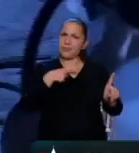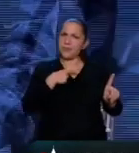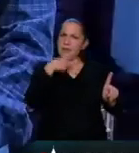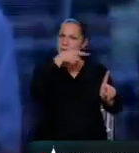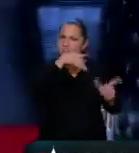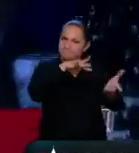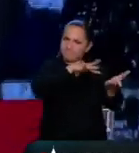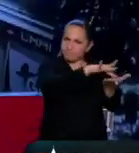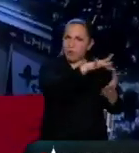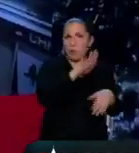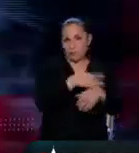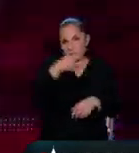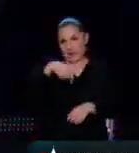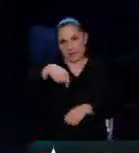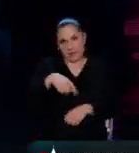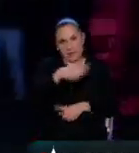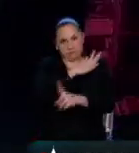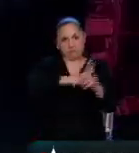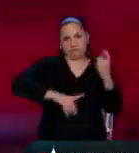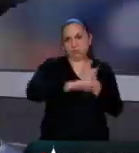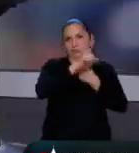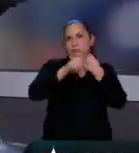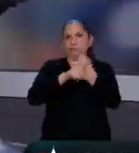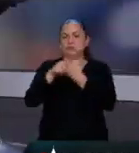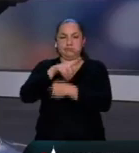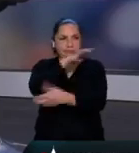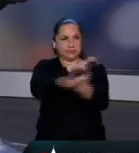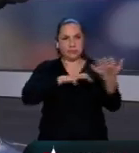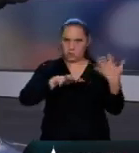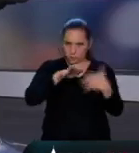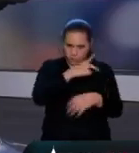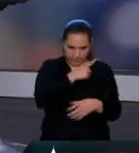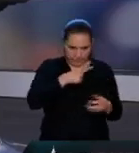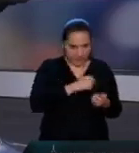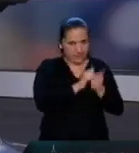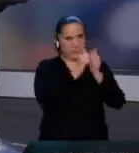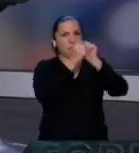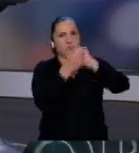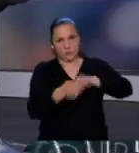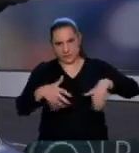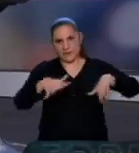alto al desastre en el que se encontraba. Pues muchas gracias, Federico. Esperamos verte muy pronto. Muchas gracias.